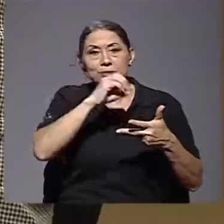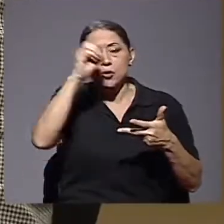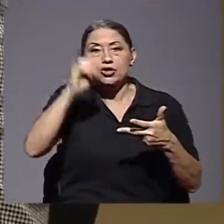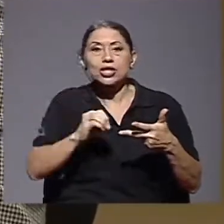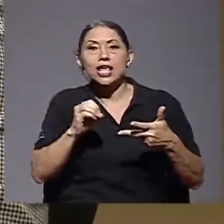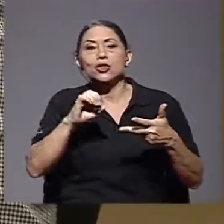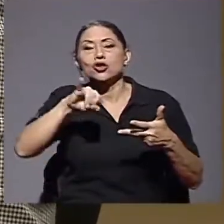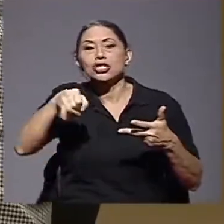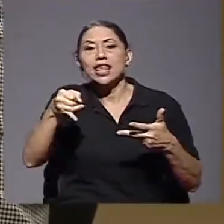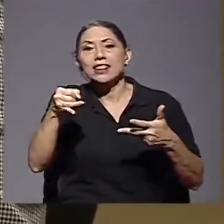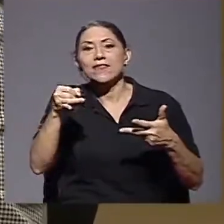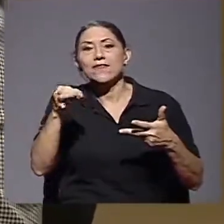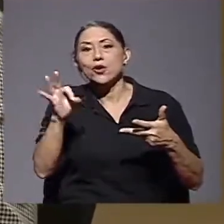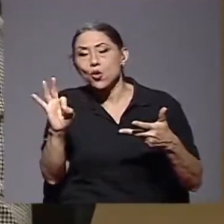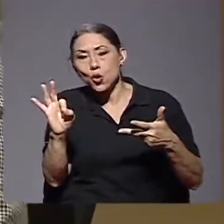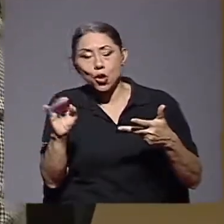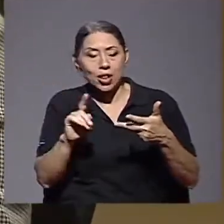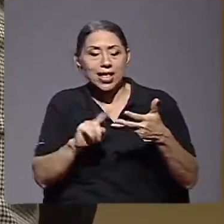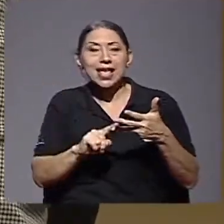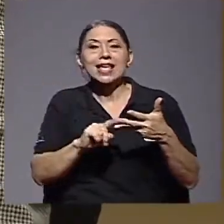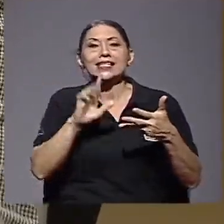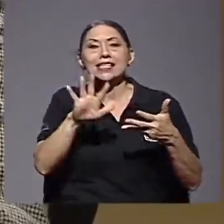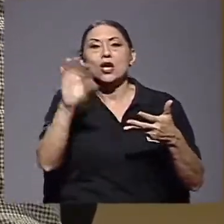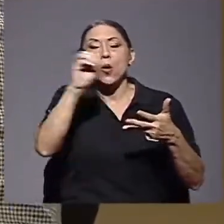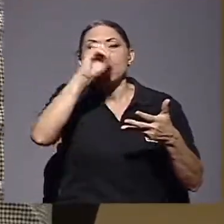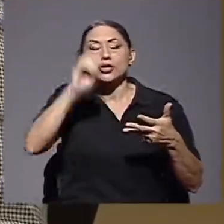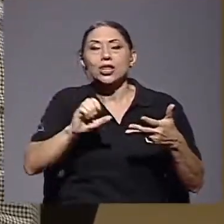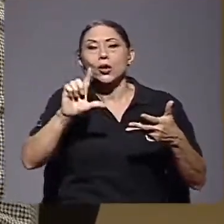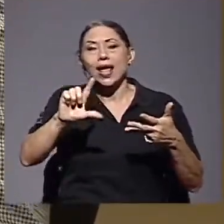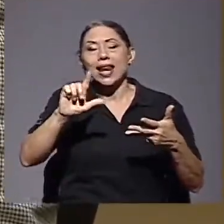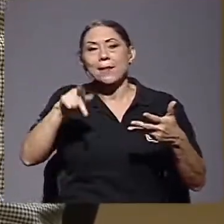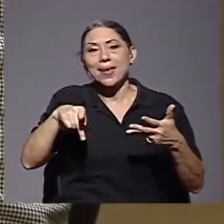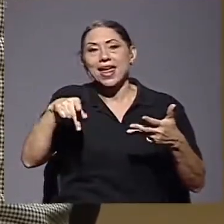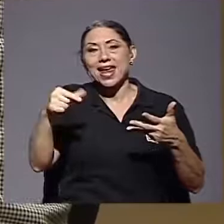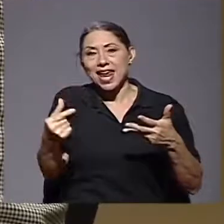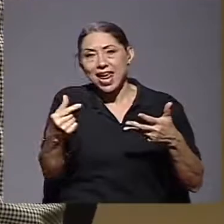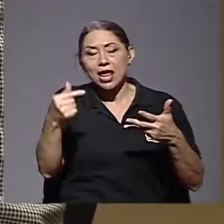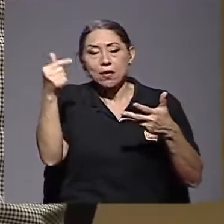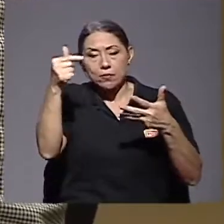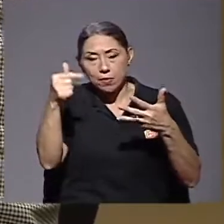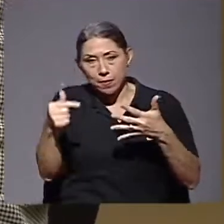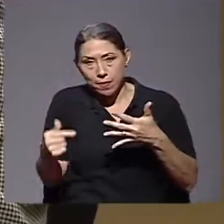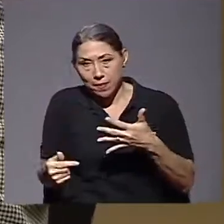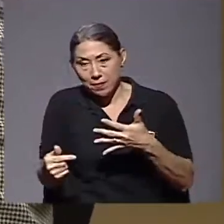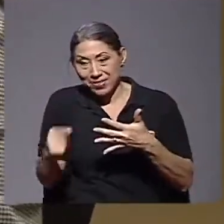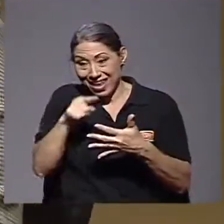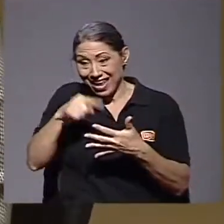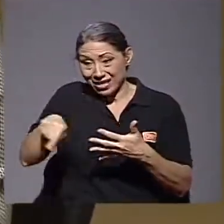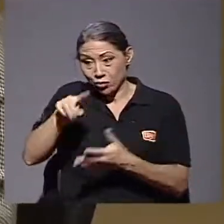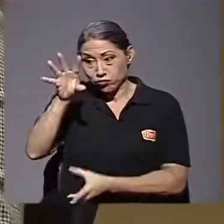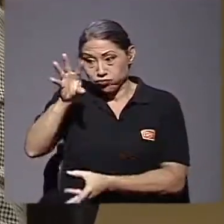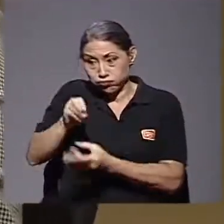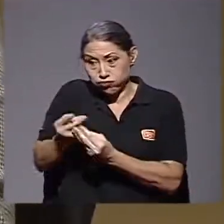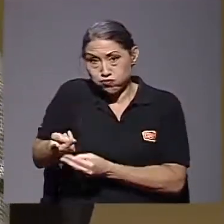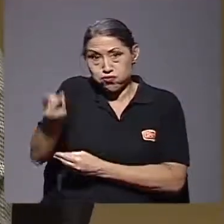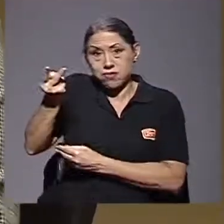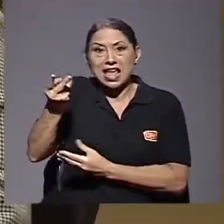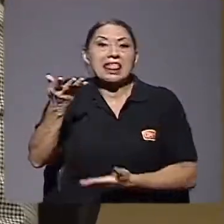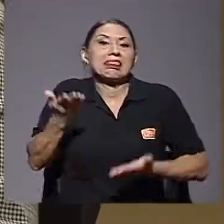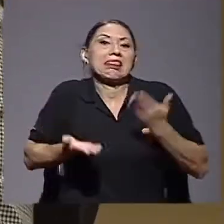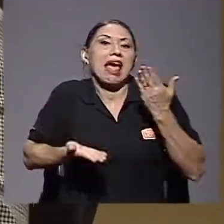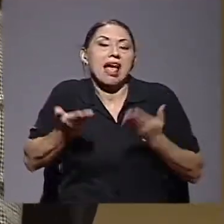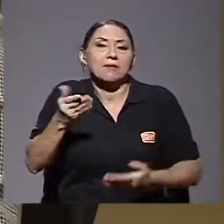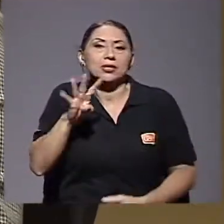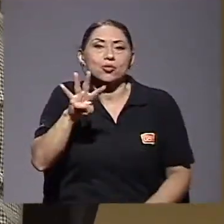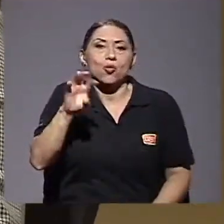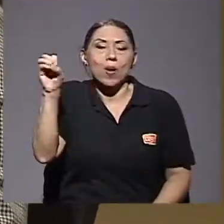fuel, 5% de LPG y ahí adelante. Y tal vez un 40% dependiendo del crudo